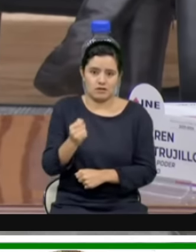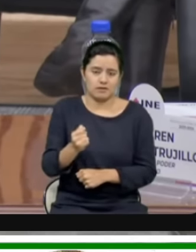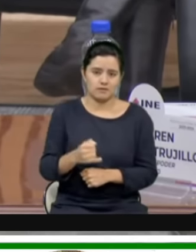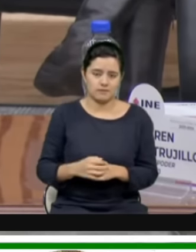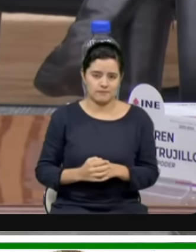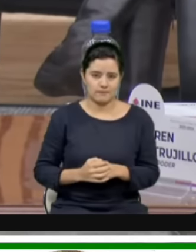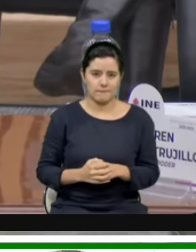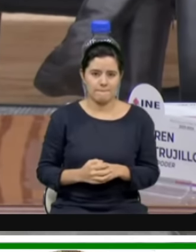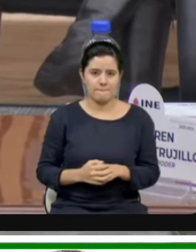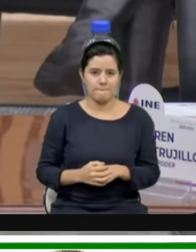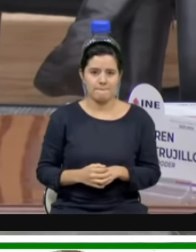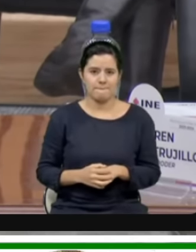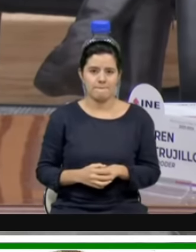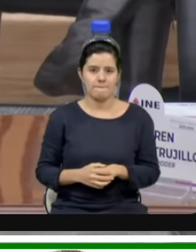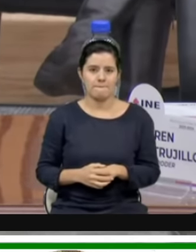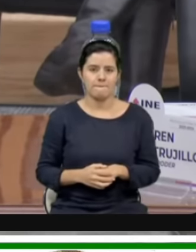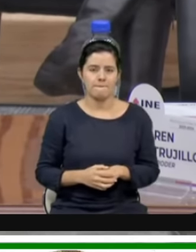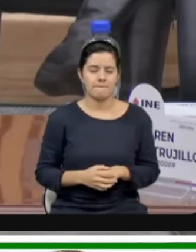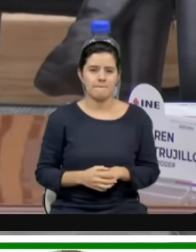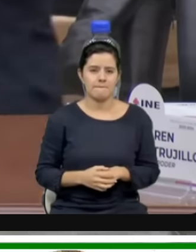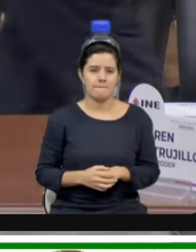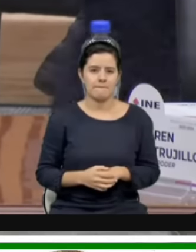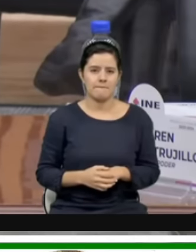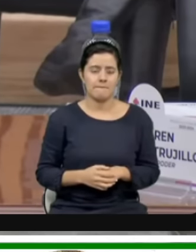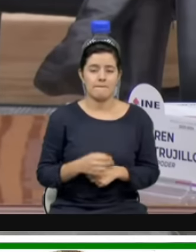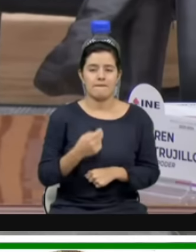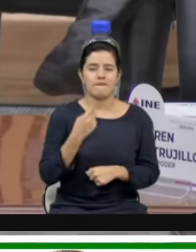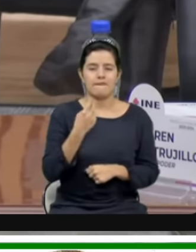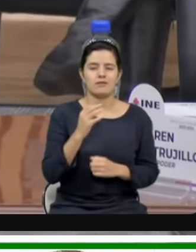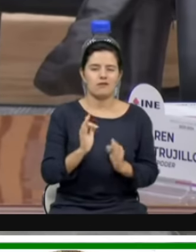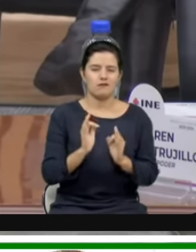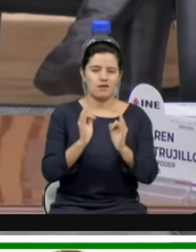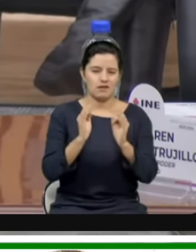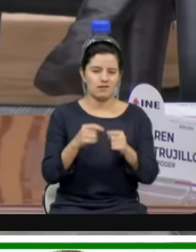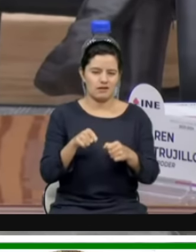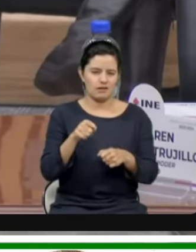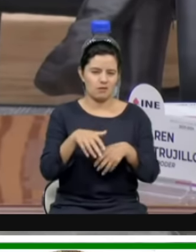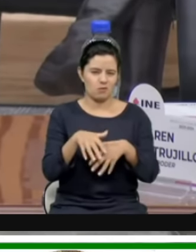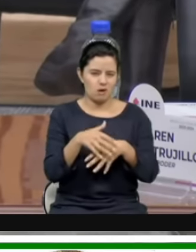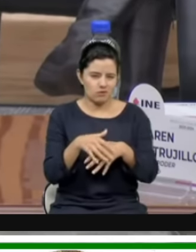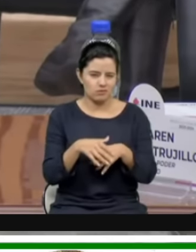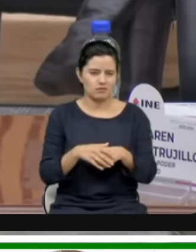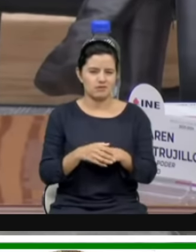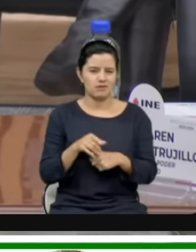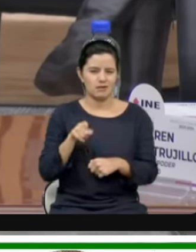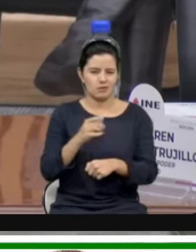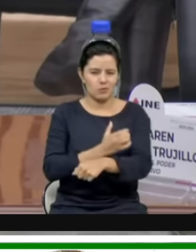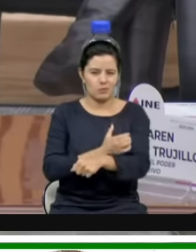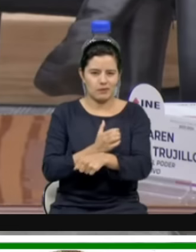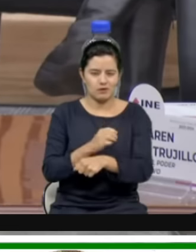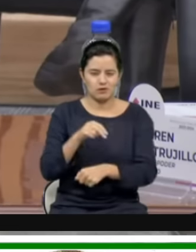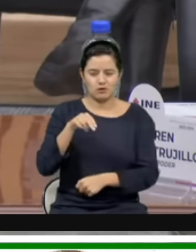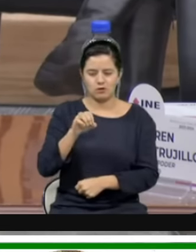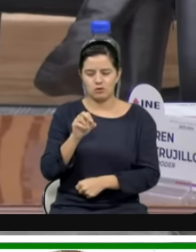otra ese frente hango como dice mi compañero Noroña pues se